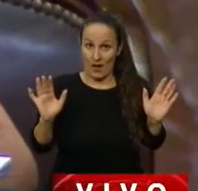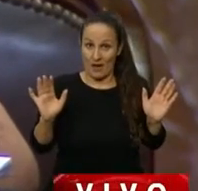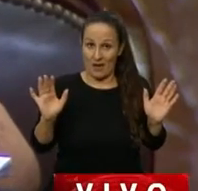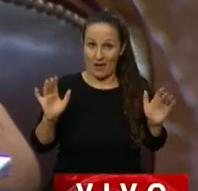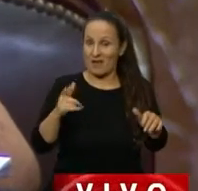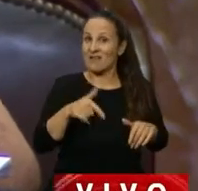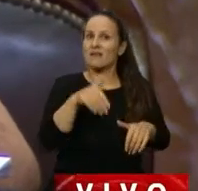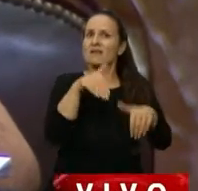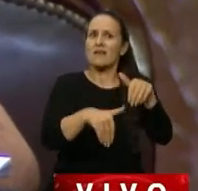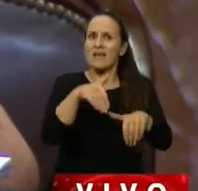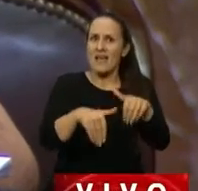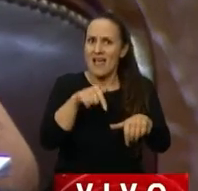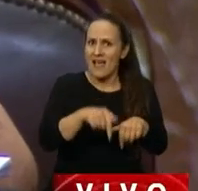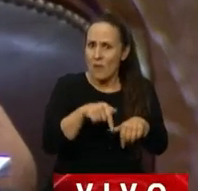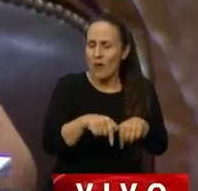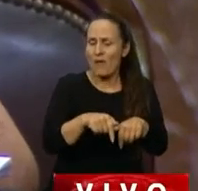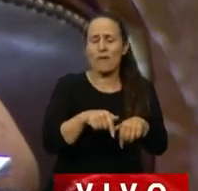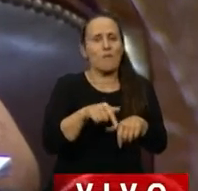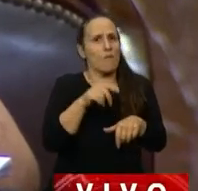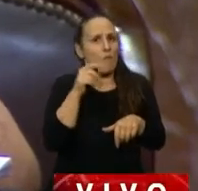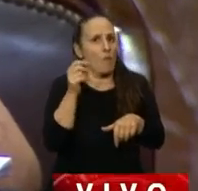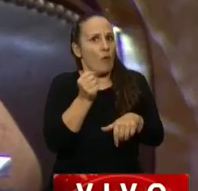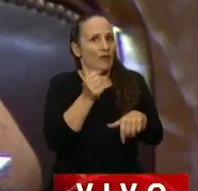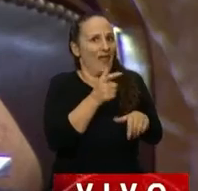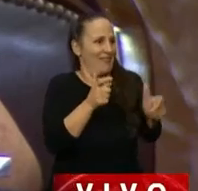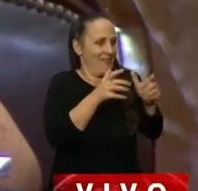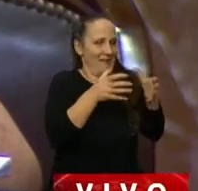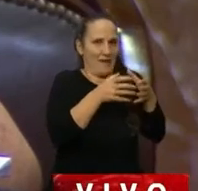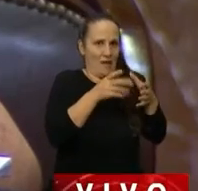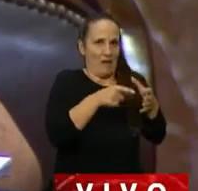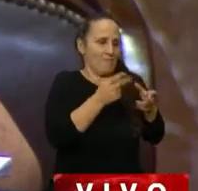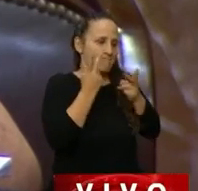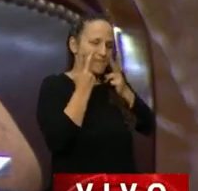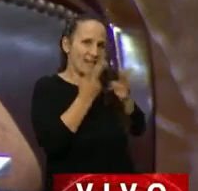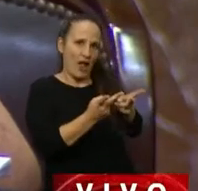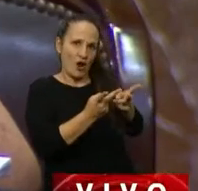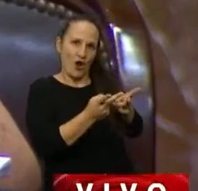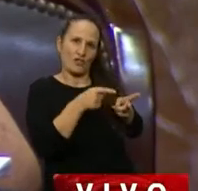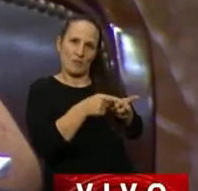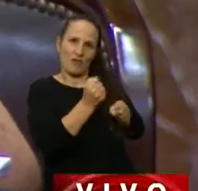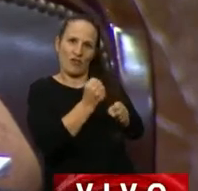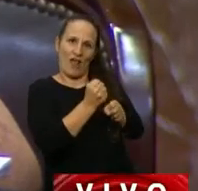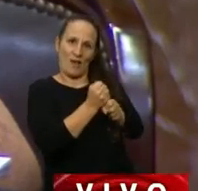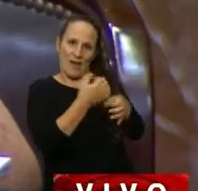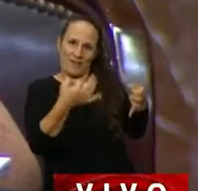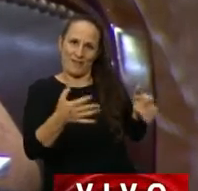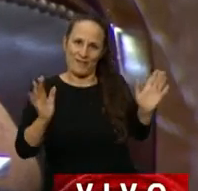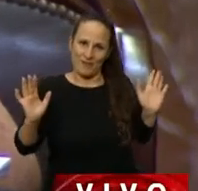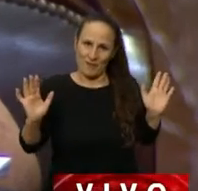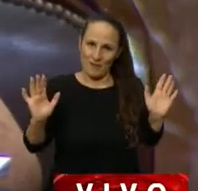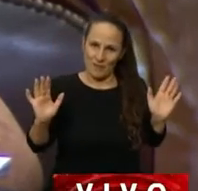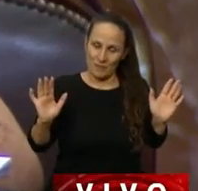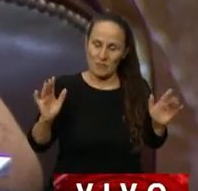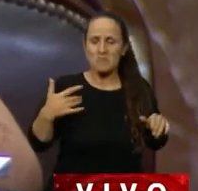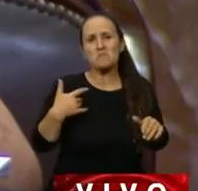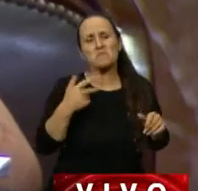son una de las instituciones que realmente tienen un buen reconocimiento público. Ahora bien, he